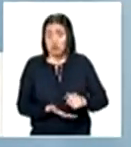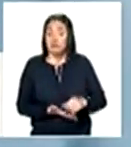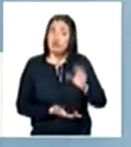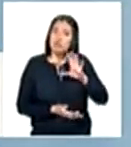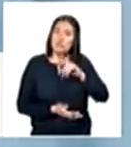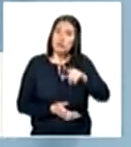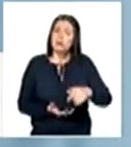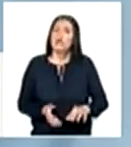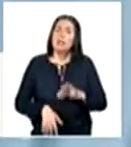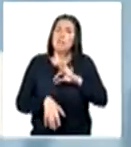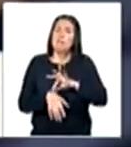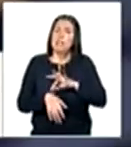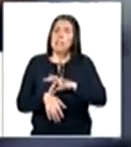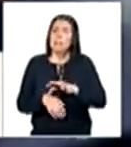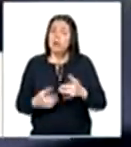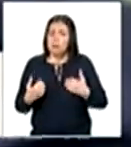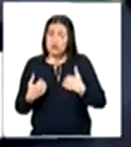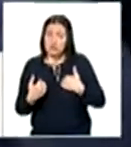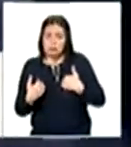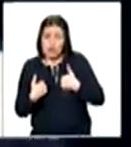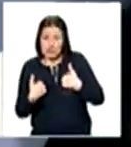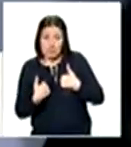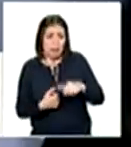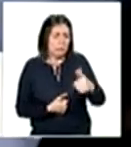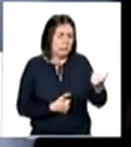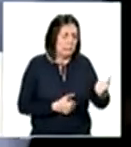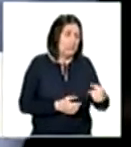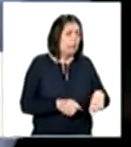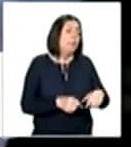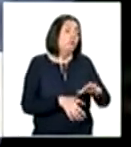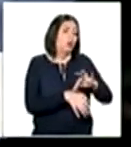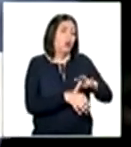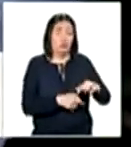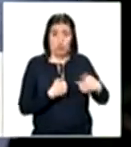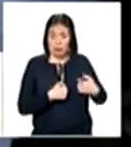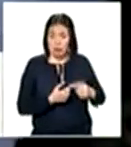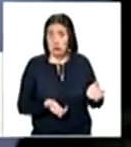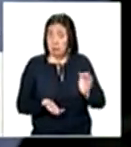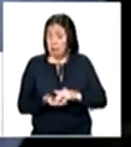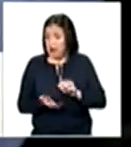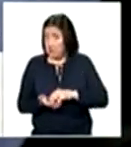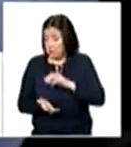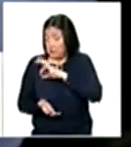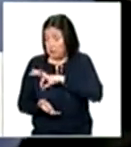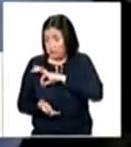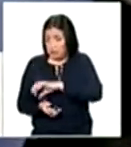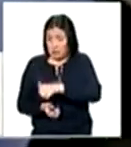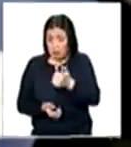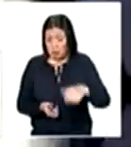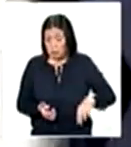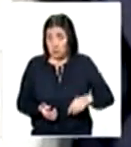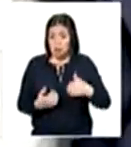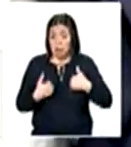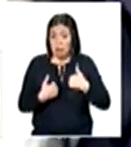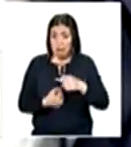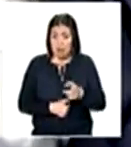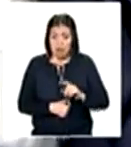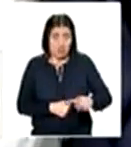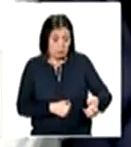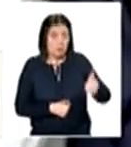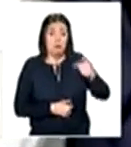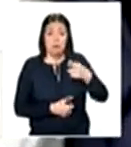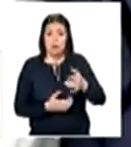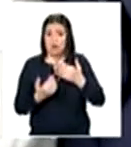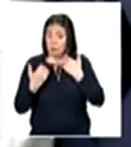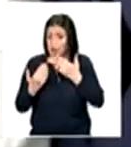que veterinarios y cardiólogos sigan colaborando y así beneficiar a más mascotas como Trixie, quien a través de su dueño demuestra